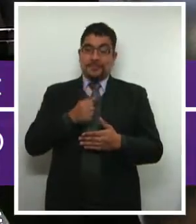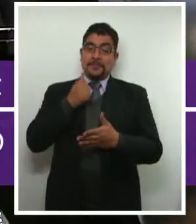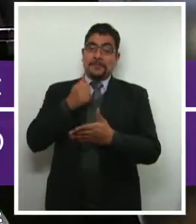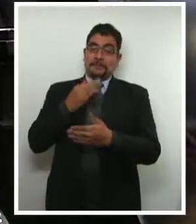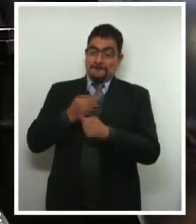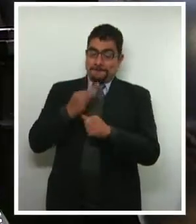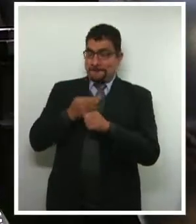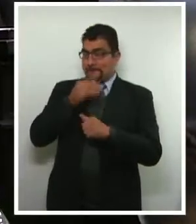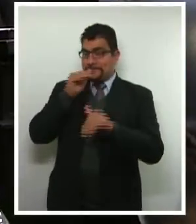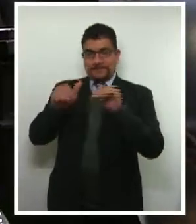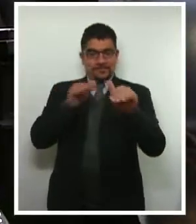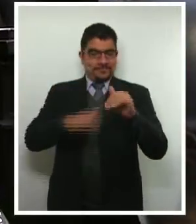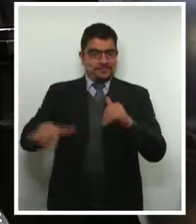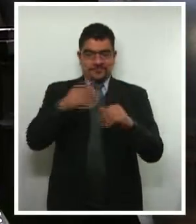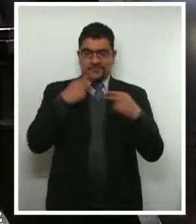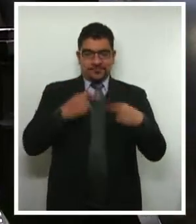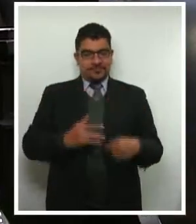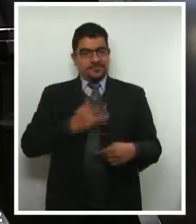de unidad